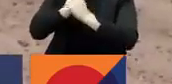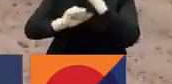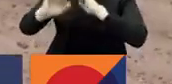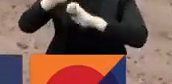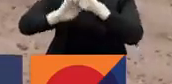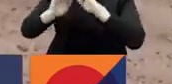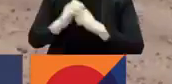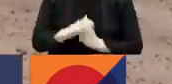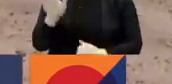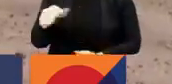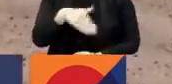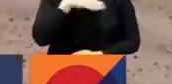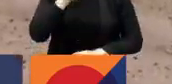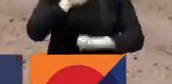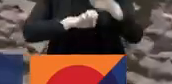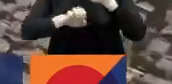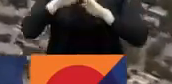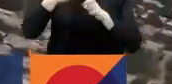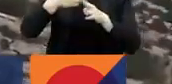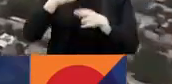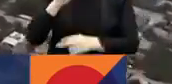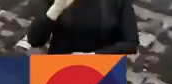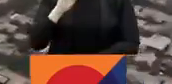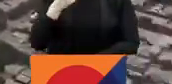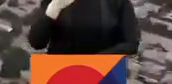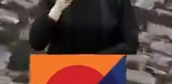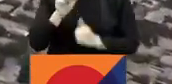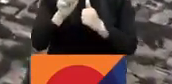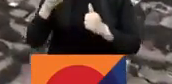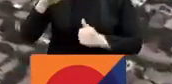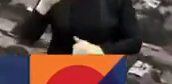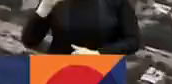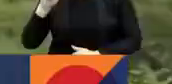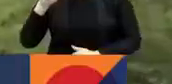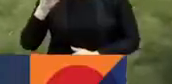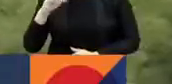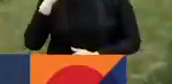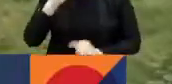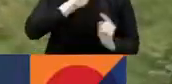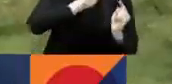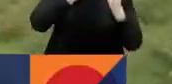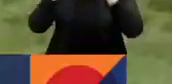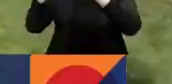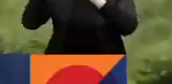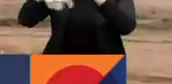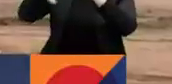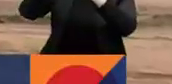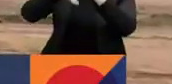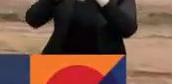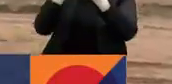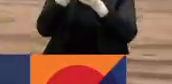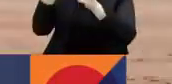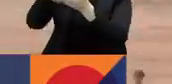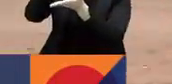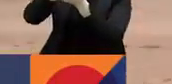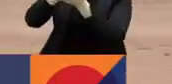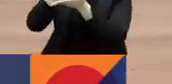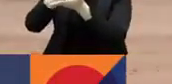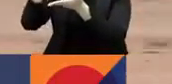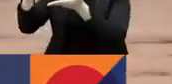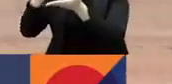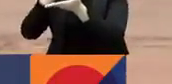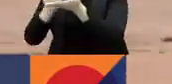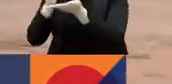acompañado por la cúpula militar, visitó el cantón militar en el corregimiento Buenavista, municipio de Distracción, La Guajira. La zona es fronteriza